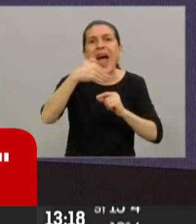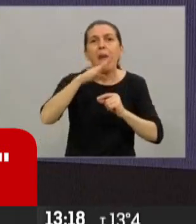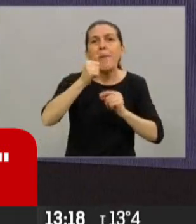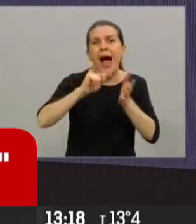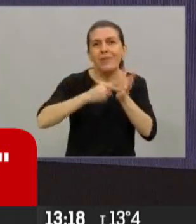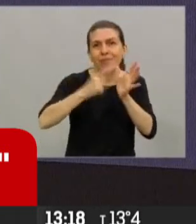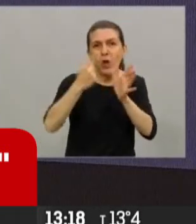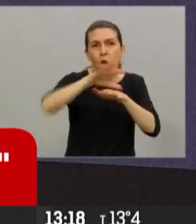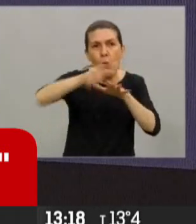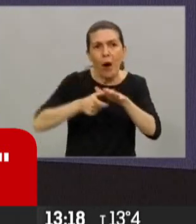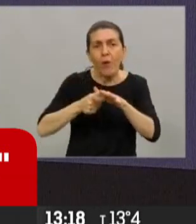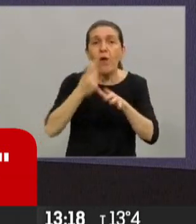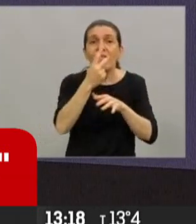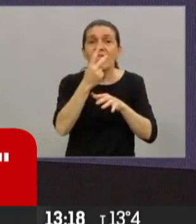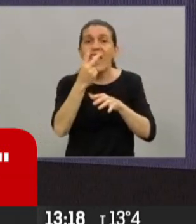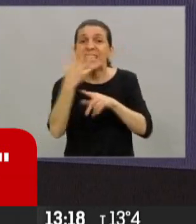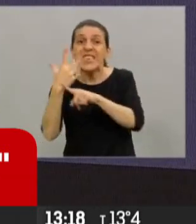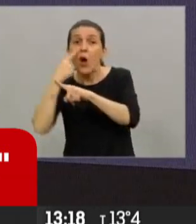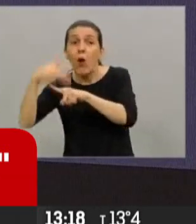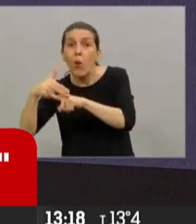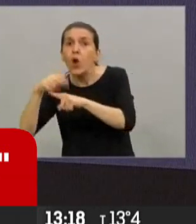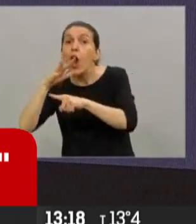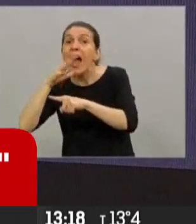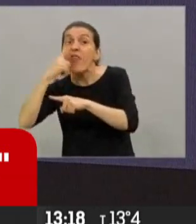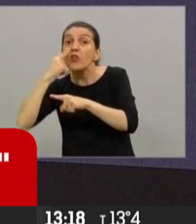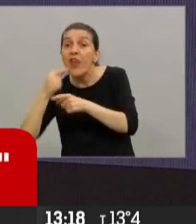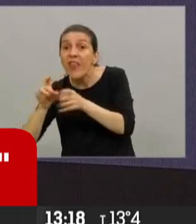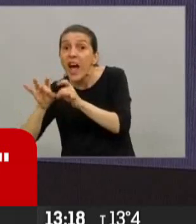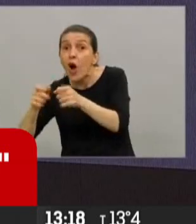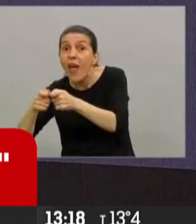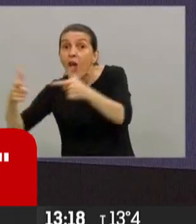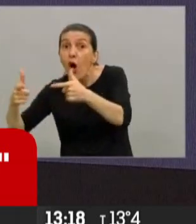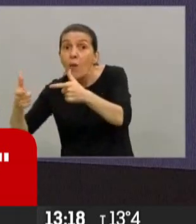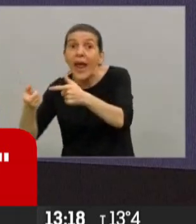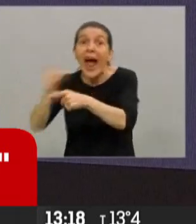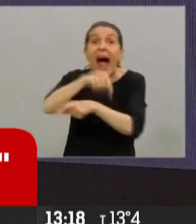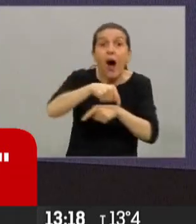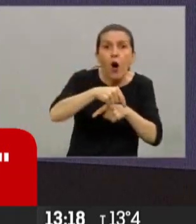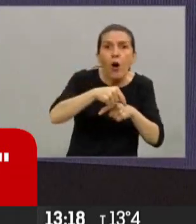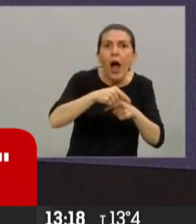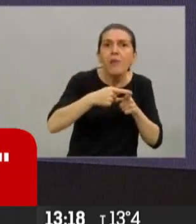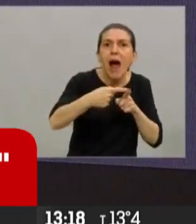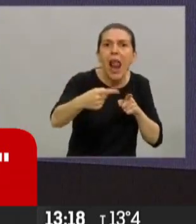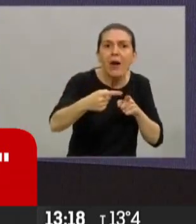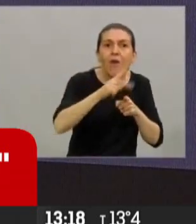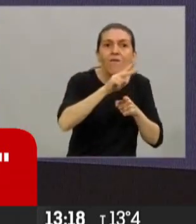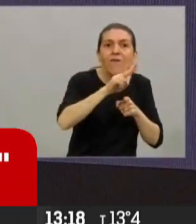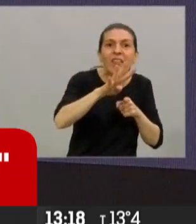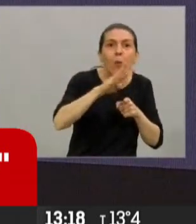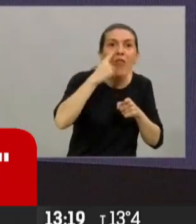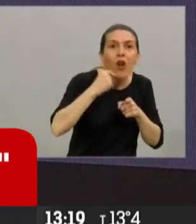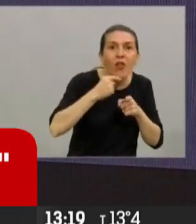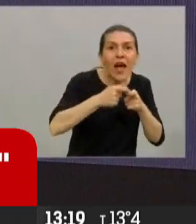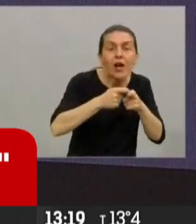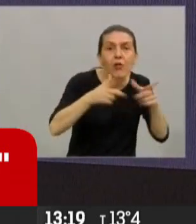general, el 25 de junio duplicaba cada 14 días, hoy duplica cada 24 días. La ciudad de Buenos Aires duplicaba